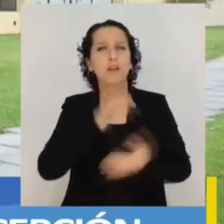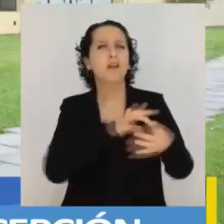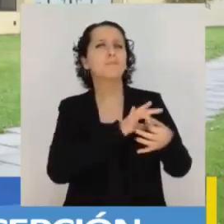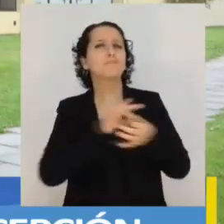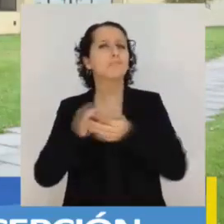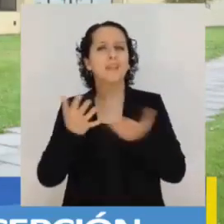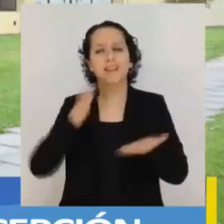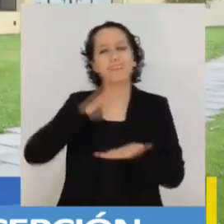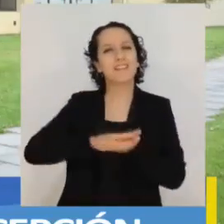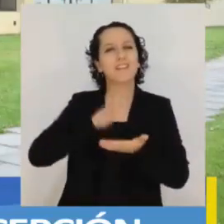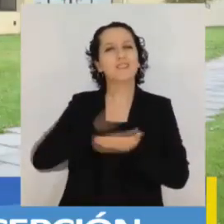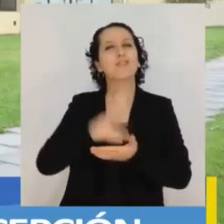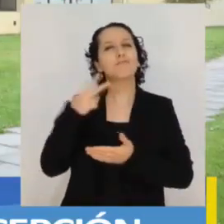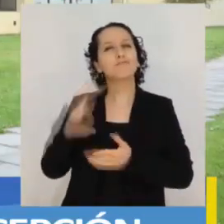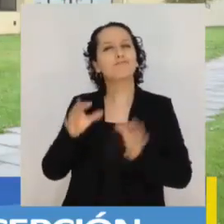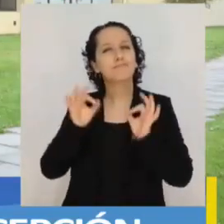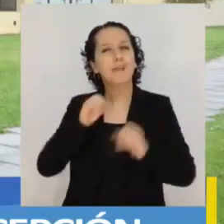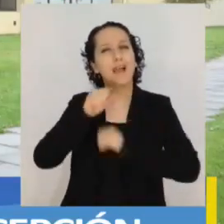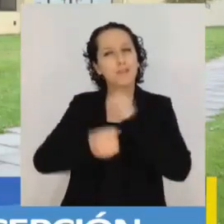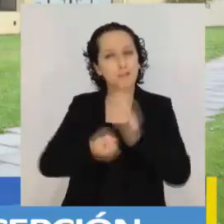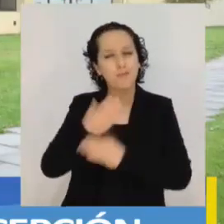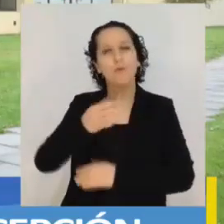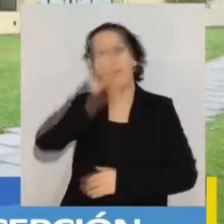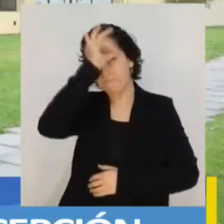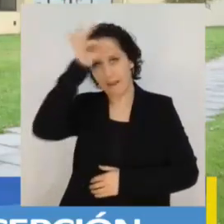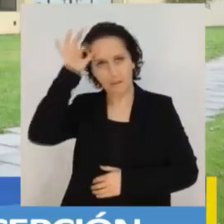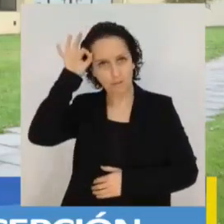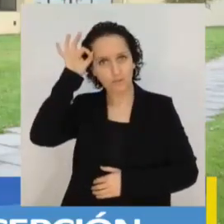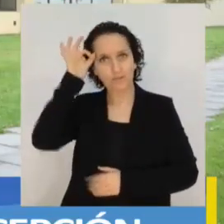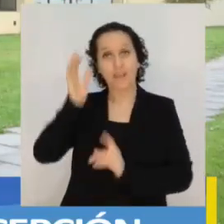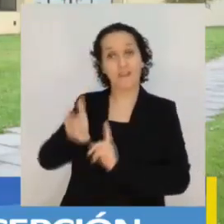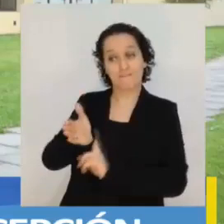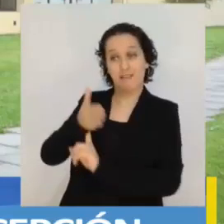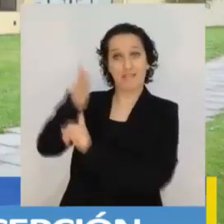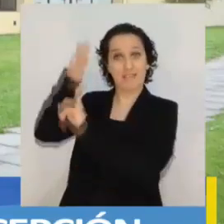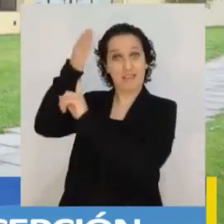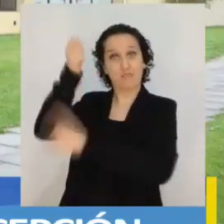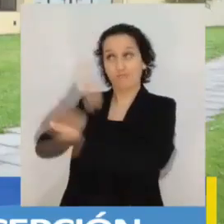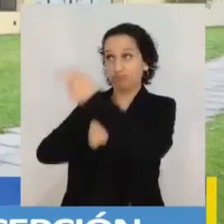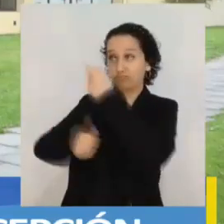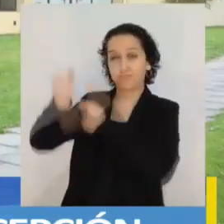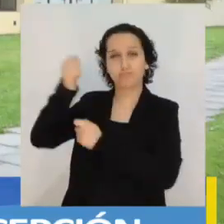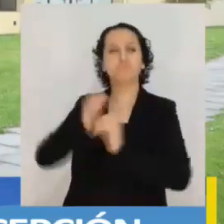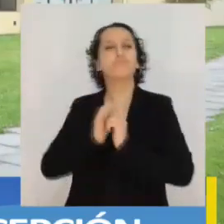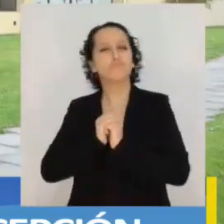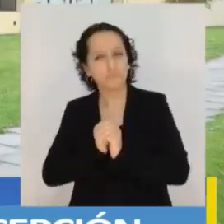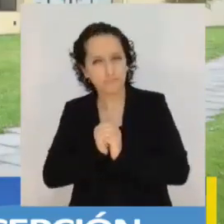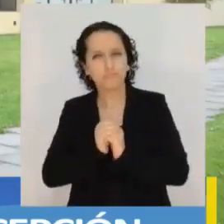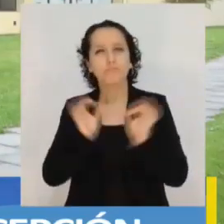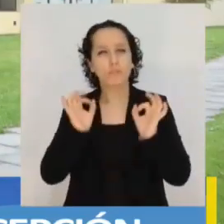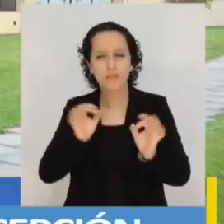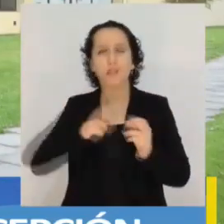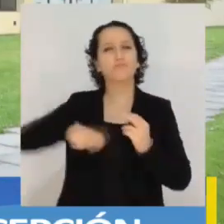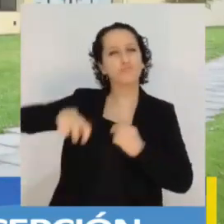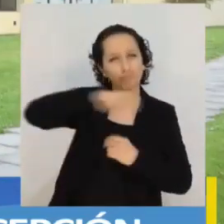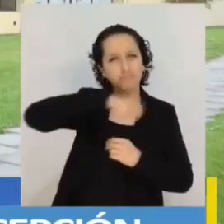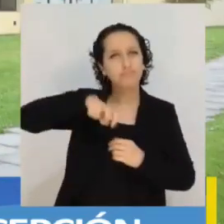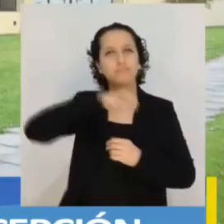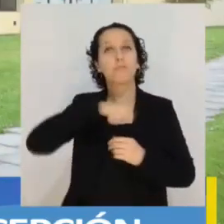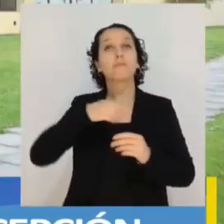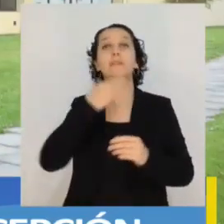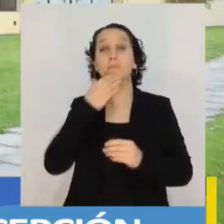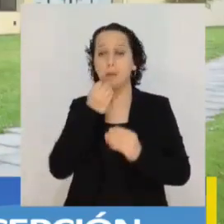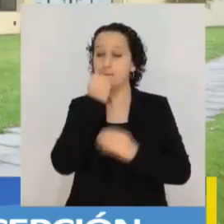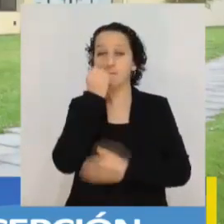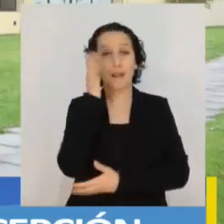del Huetripaantu, que incluyó el izamiento de la bandera mapuche, una rogativa, y también la plantación del